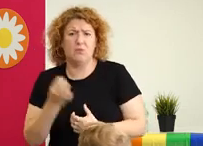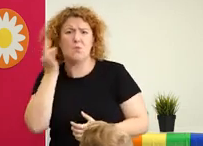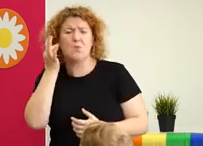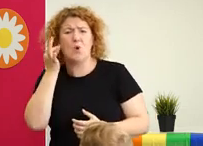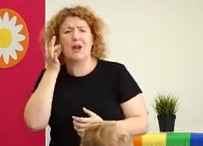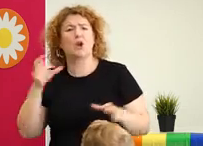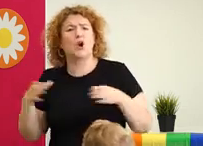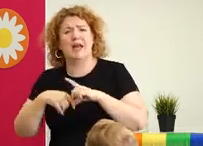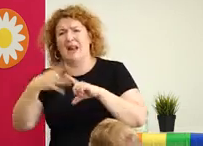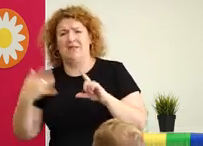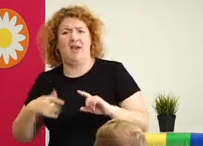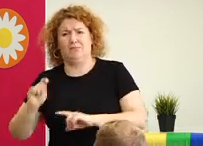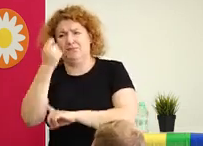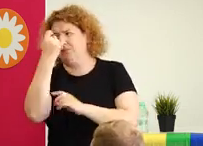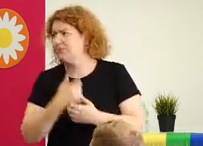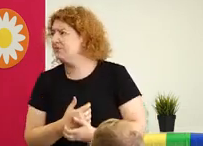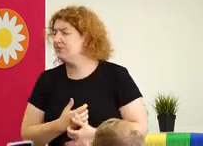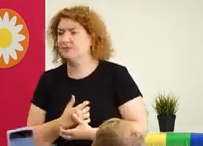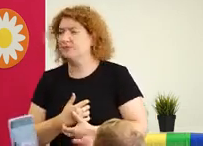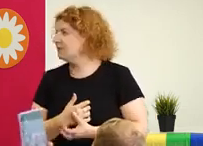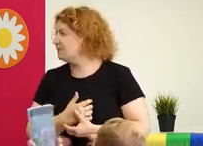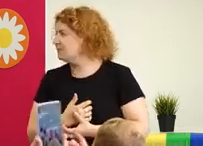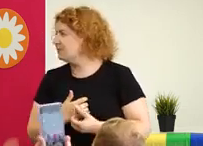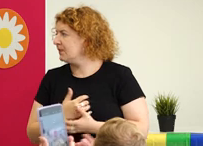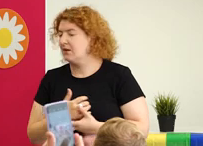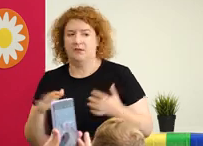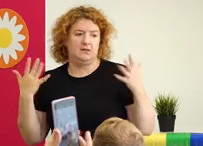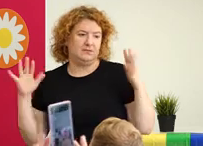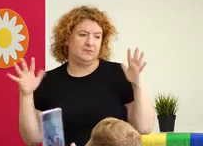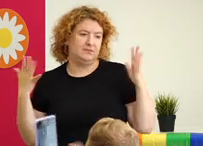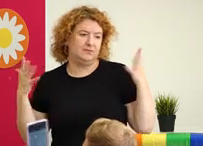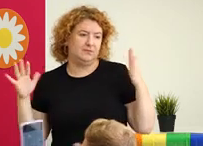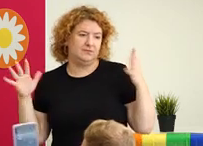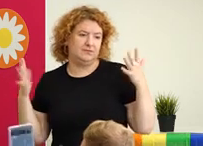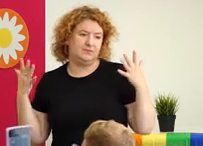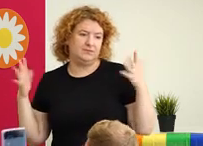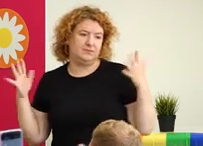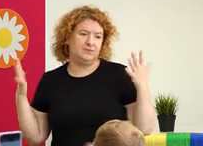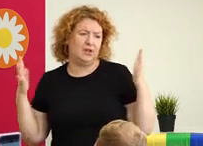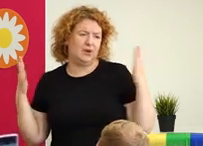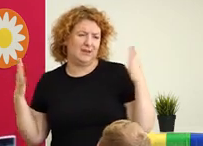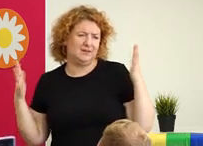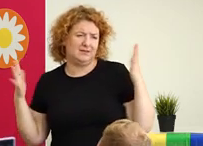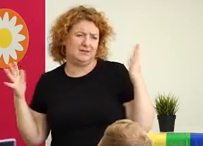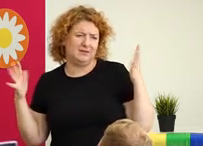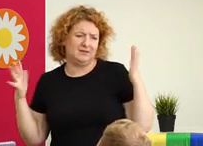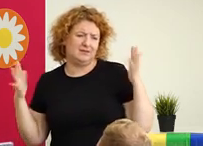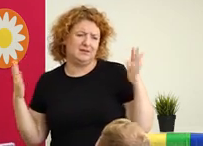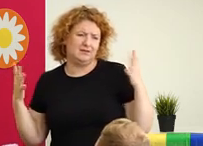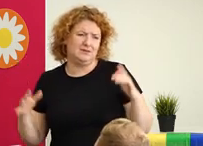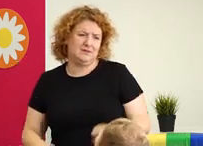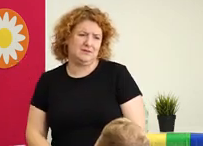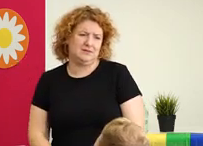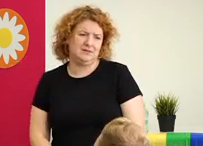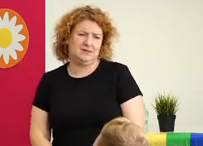España ya es otra, España es otra desde que tenemos una ley que nos garantiza, pero España también es otra porque nosotras también hemos